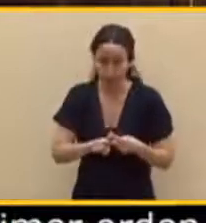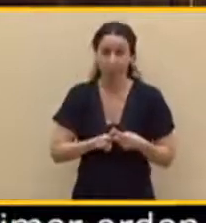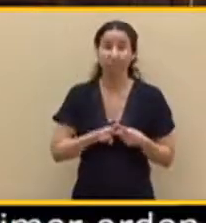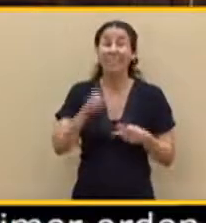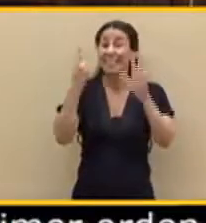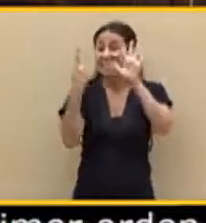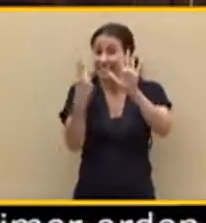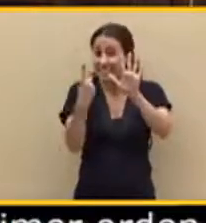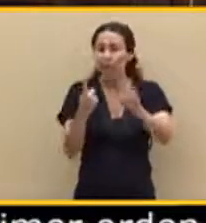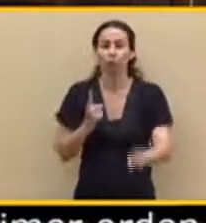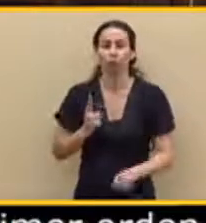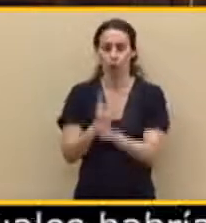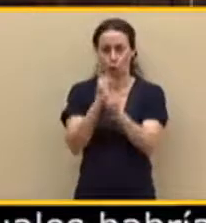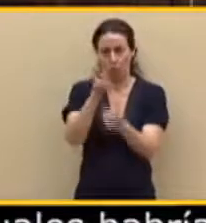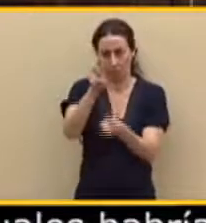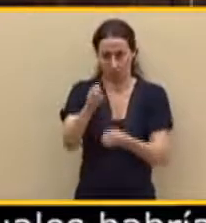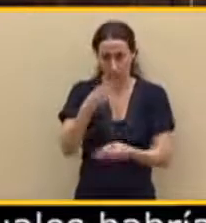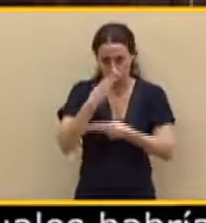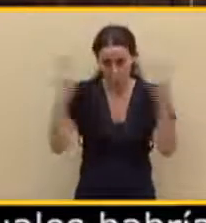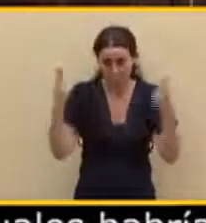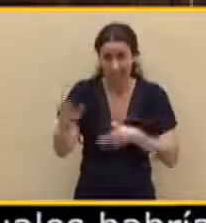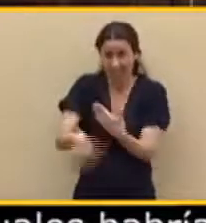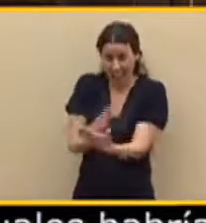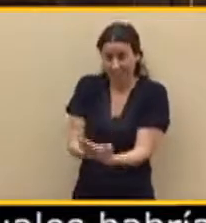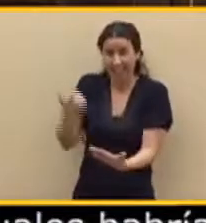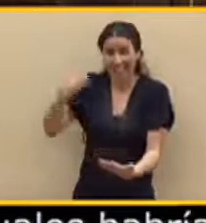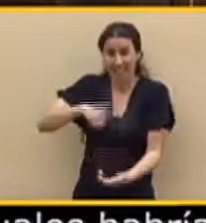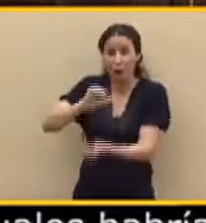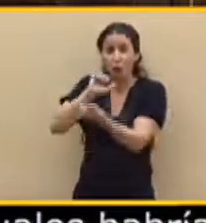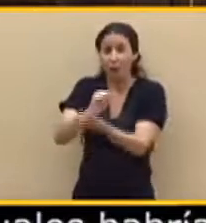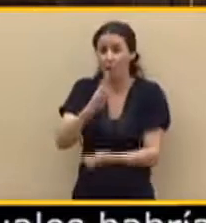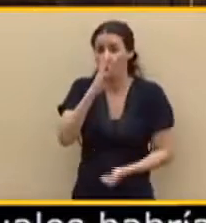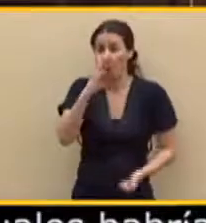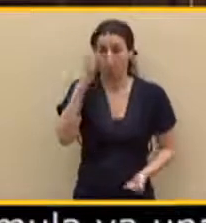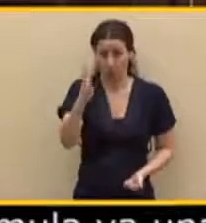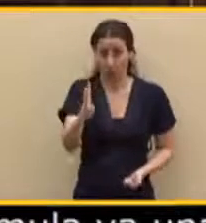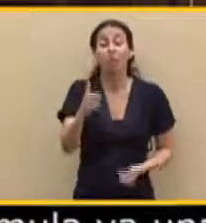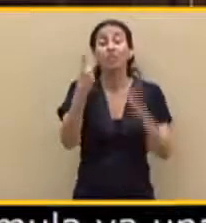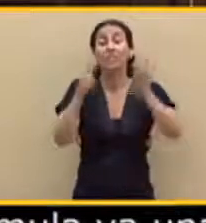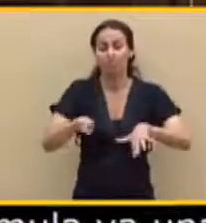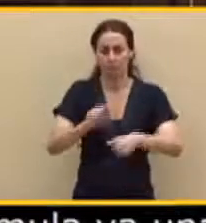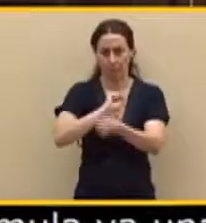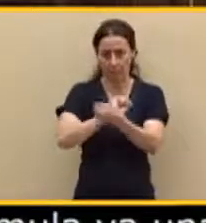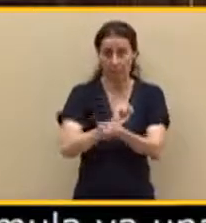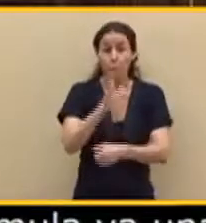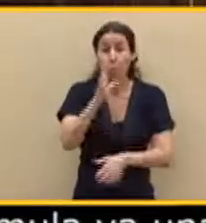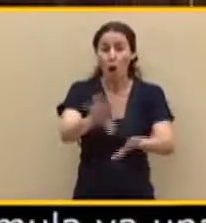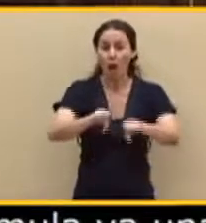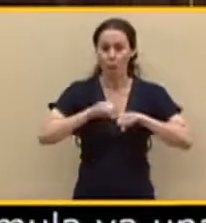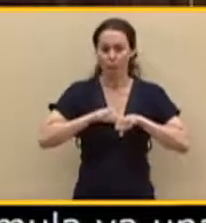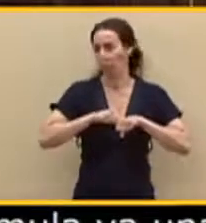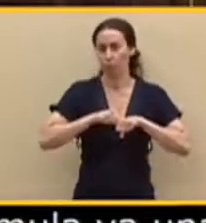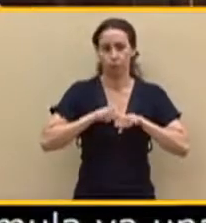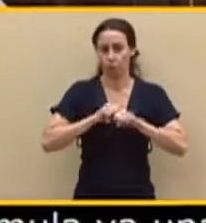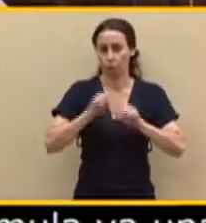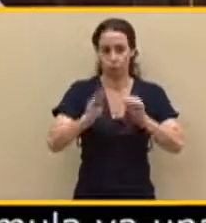contra la hacienda pública. Y además acumula ya una condena de 4 años y 6 meses de cárcel por apropiación indebida y continuada en el caso